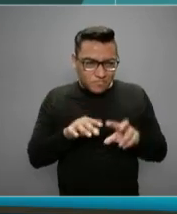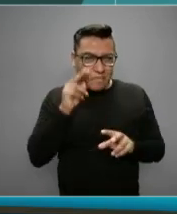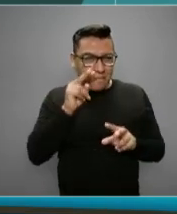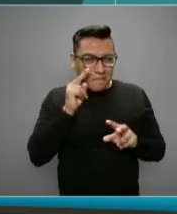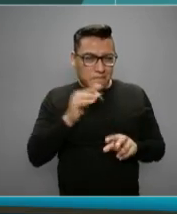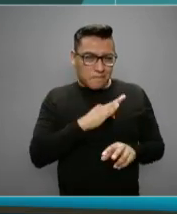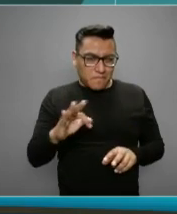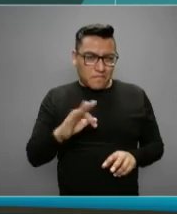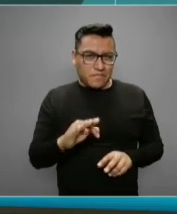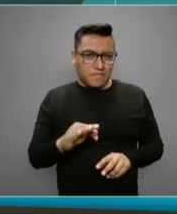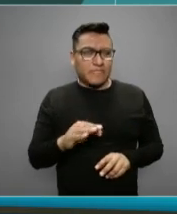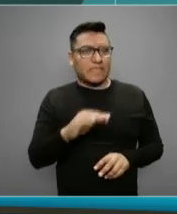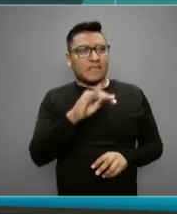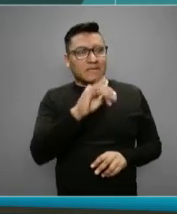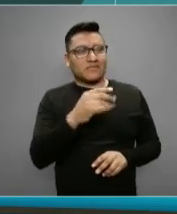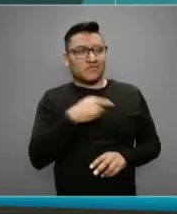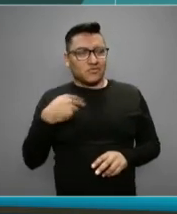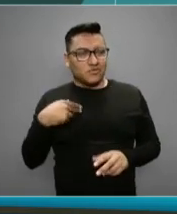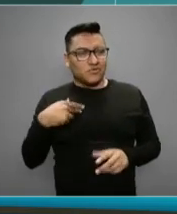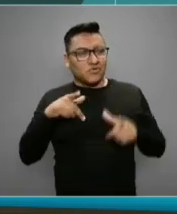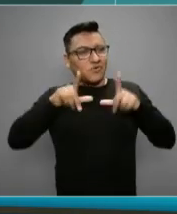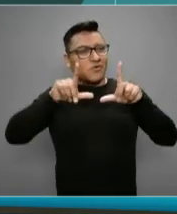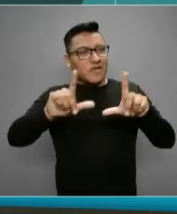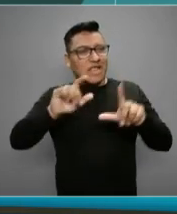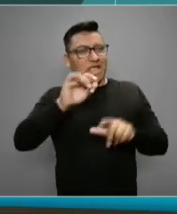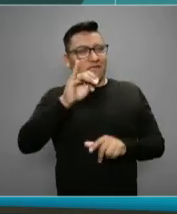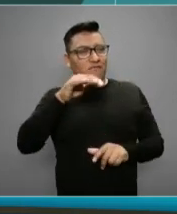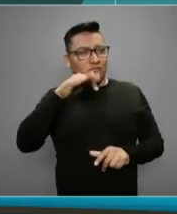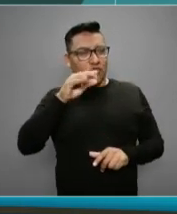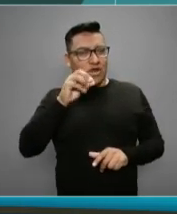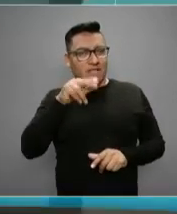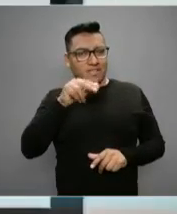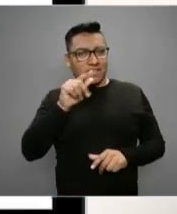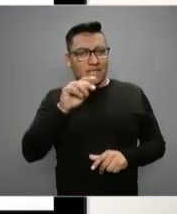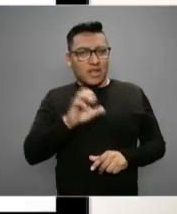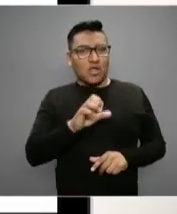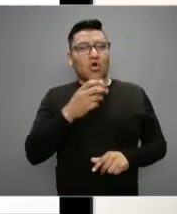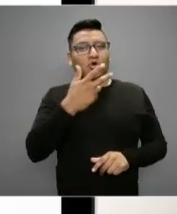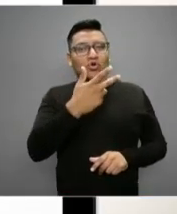vamos a poner esta información en pantalla, el teléfono de Infonatel que es